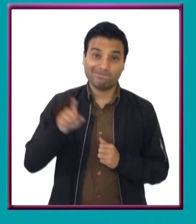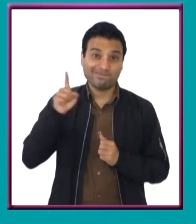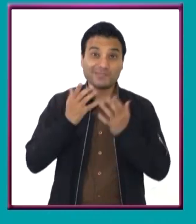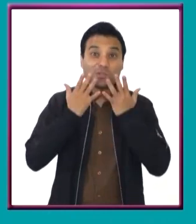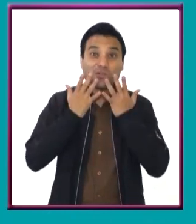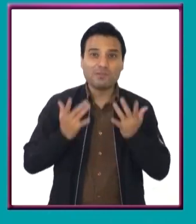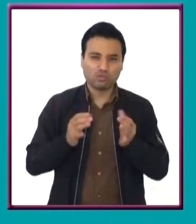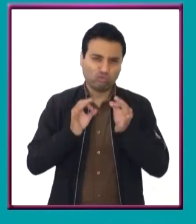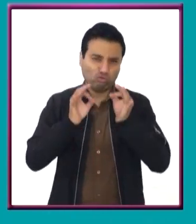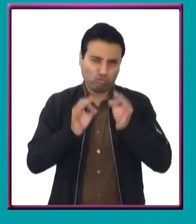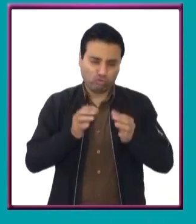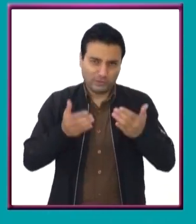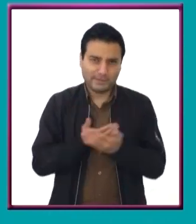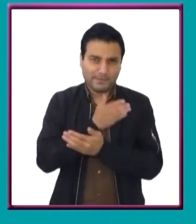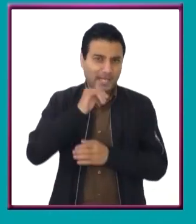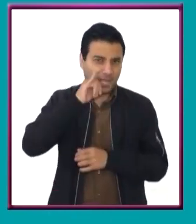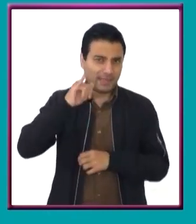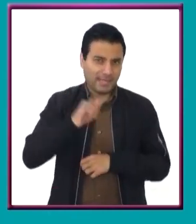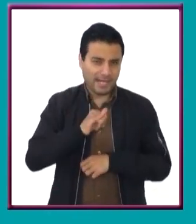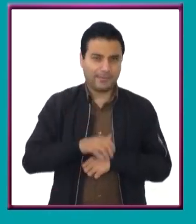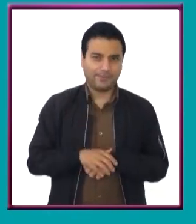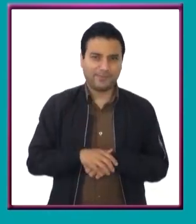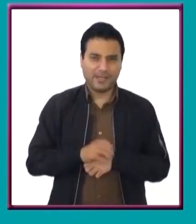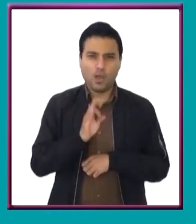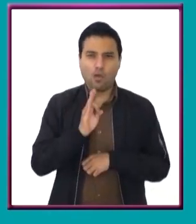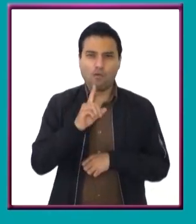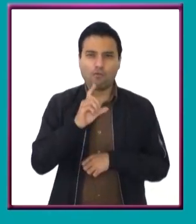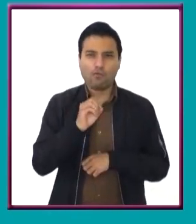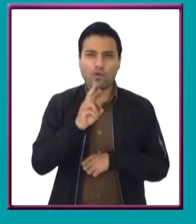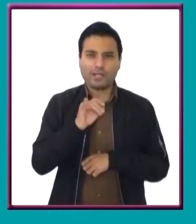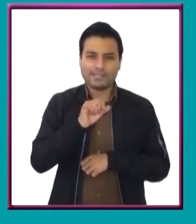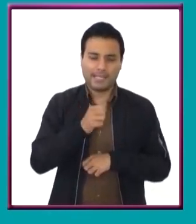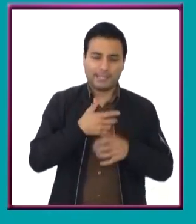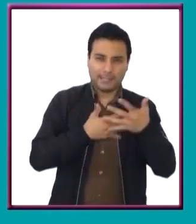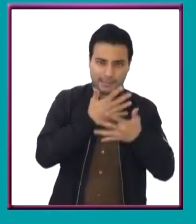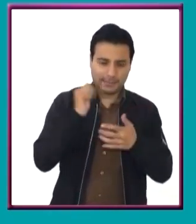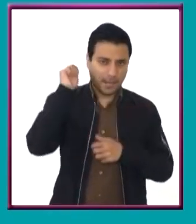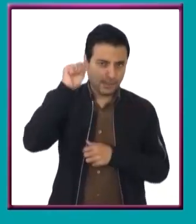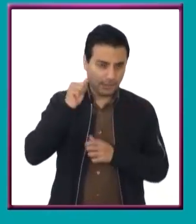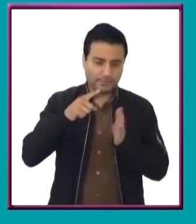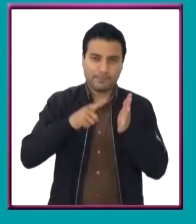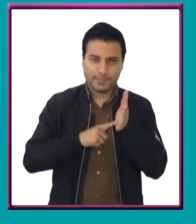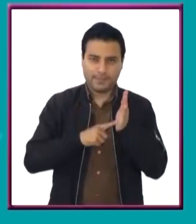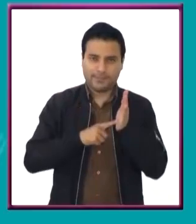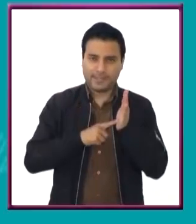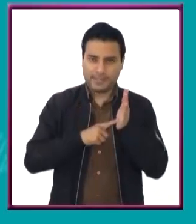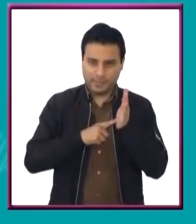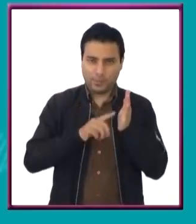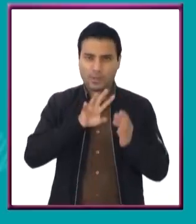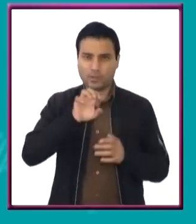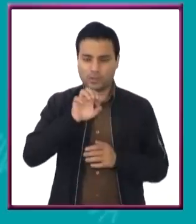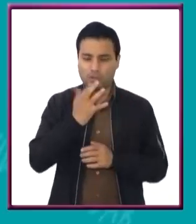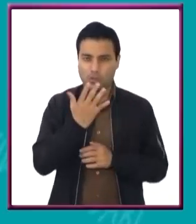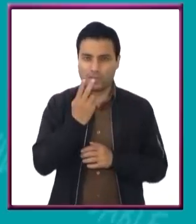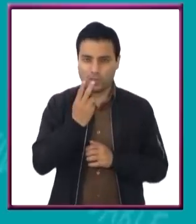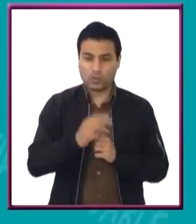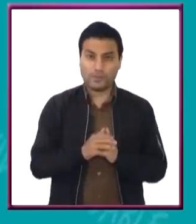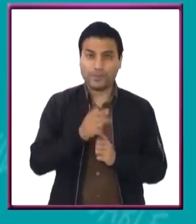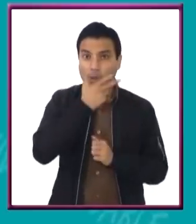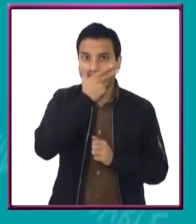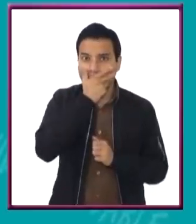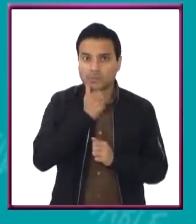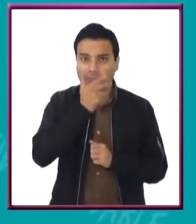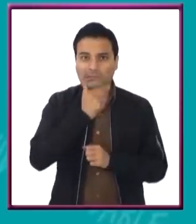Leonardo da Vinci nace en Italia, cerca de Florencia, el 15 de abril de 1452. A da Vinci